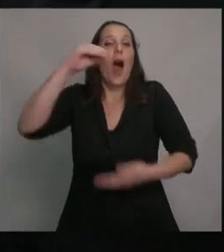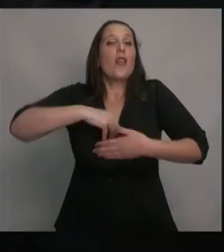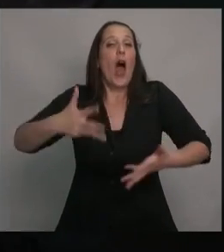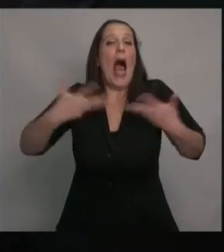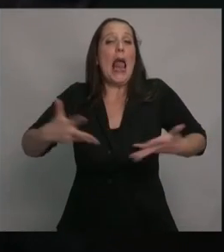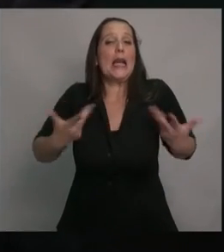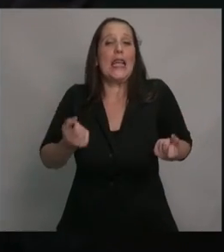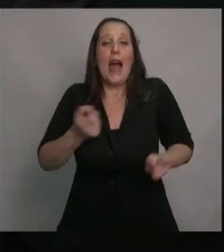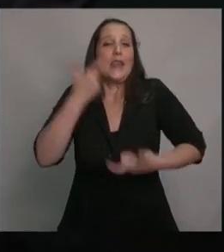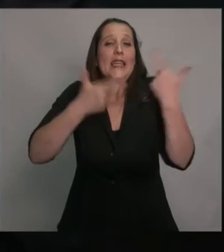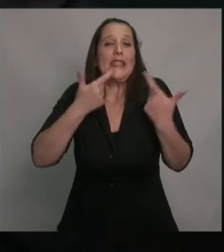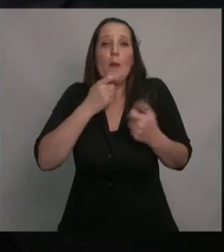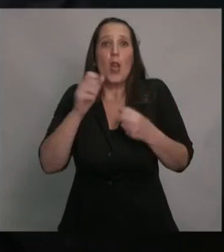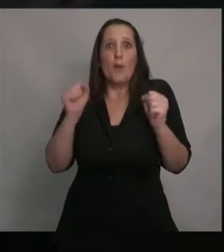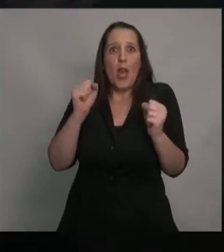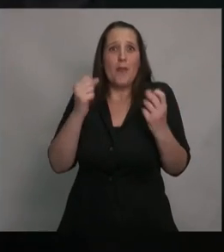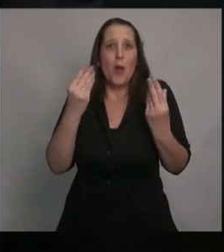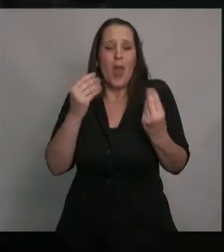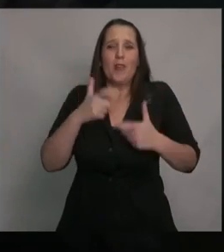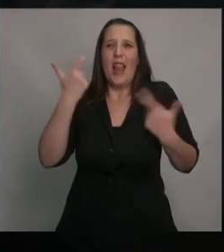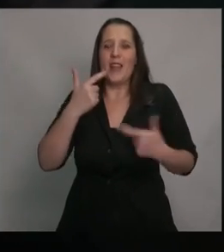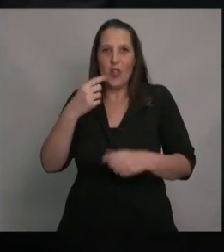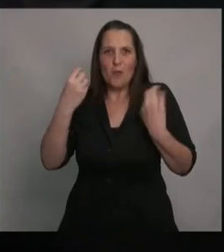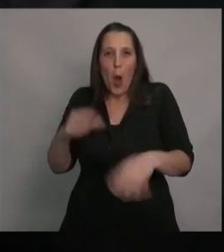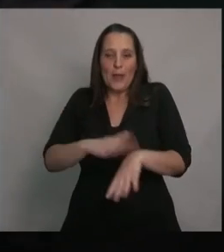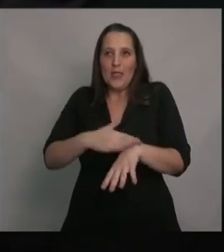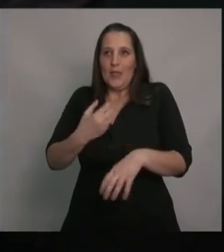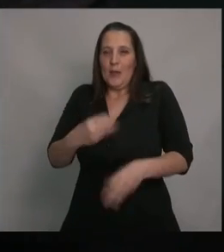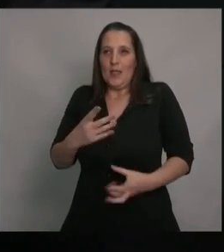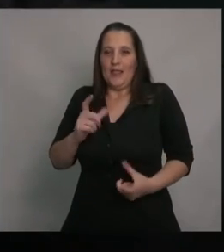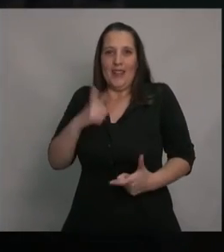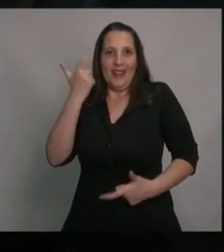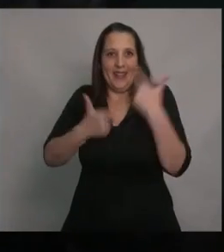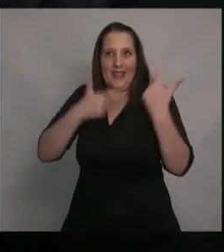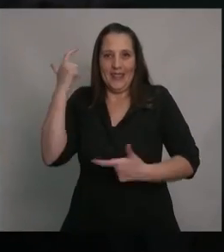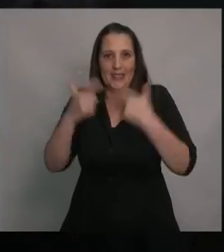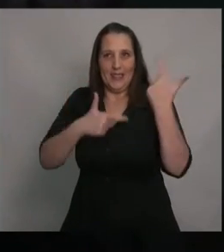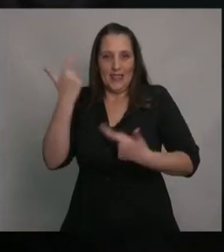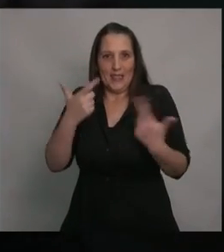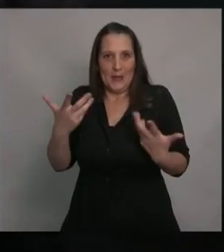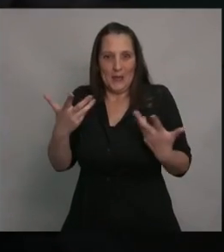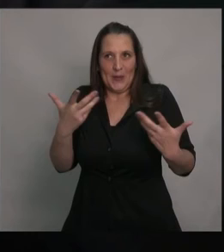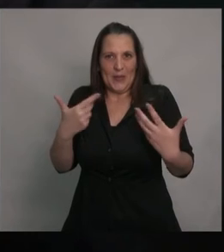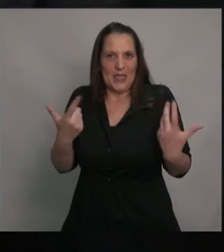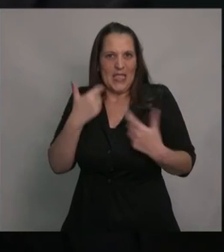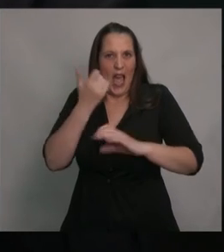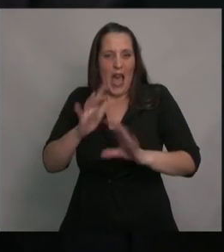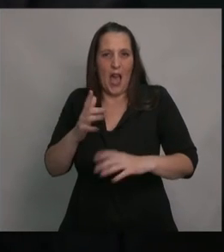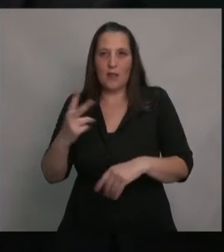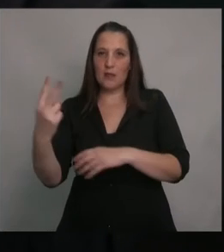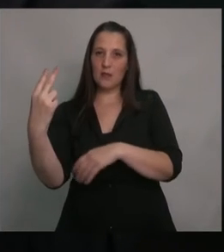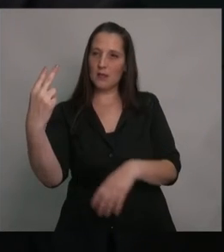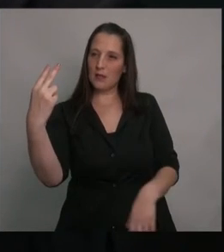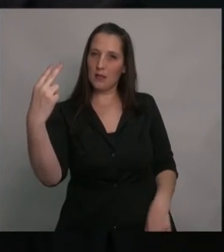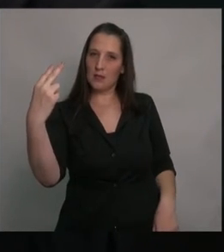Me empiezo a reír, pero me empiezo a reír de mi desgracia, ¿no? Y digo, bueno, vino para eso, ahora estoy embarcado, voy para el hueco. ¿No? Entonces el capitán que me está mirando